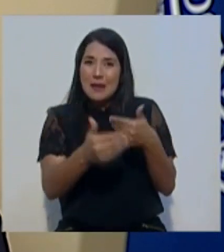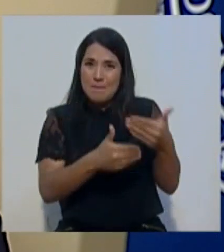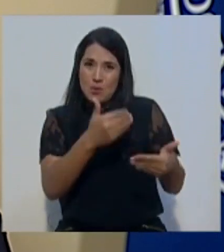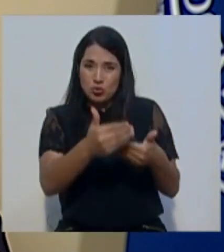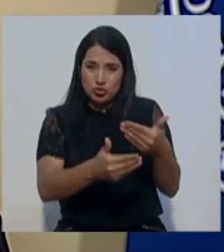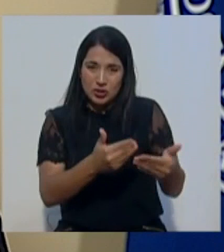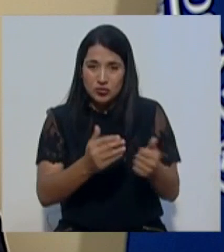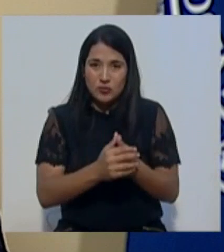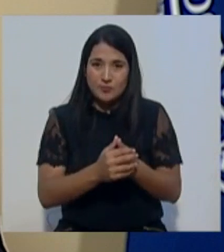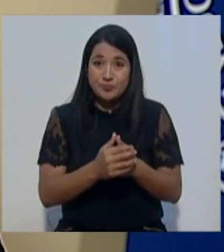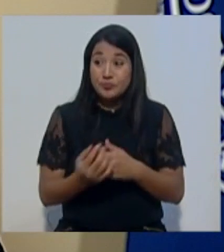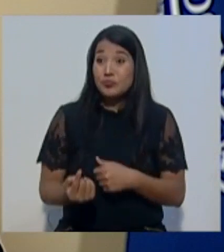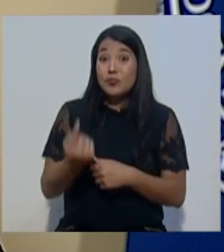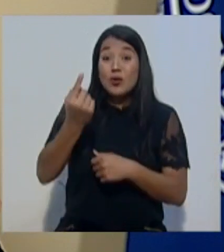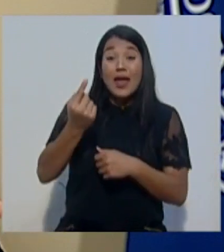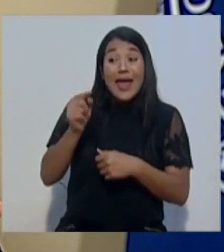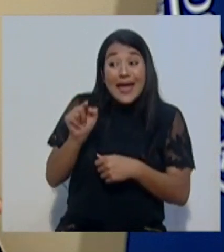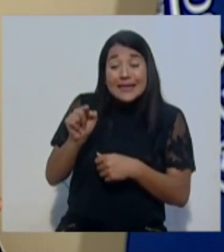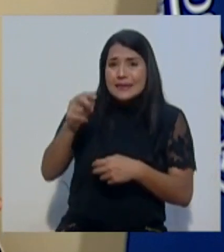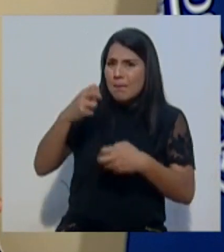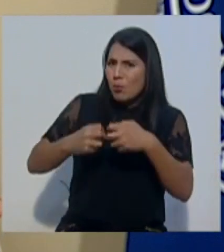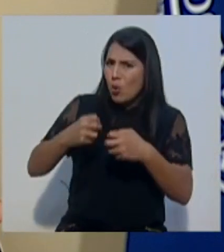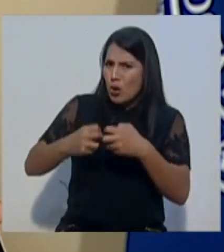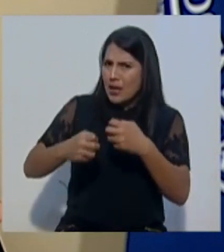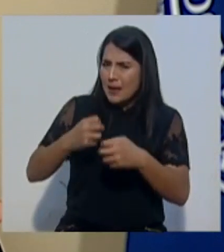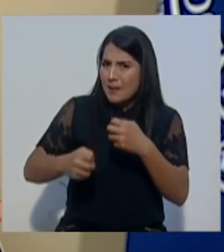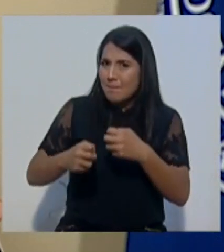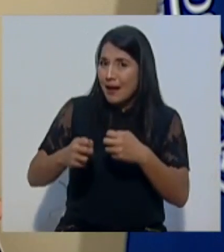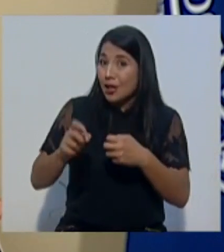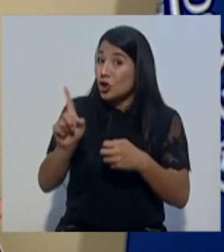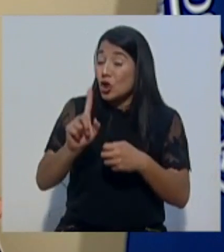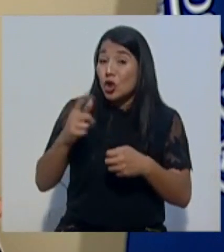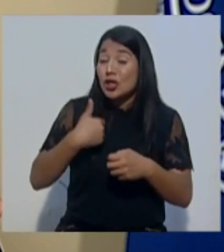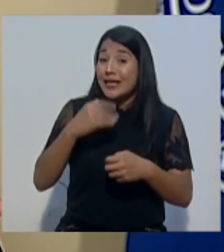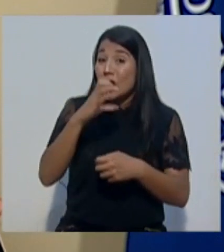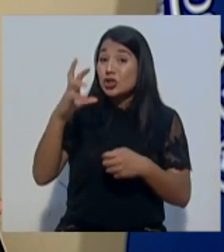que Costa Rica no tenía hace 20 años.